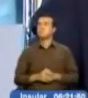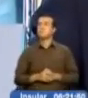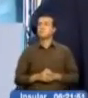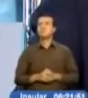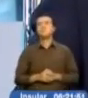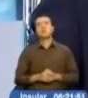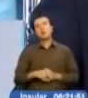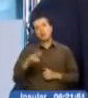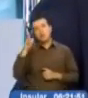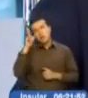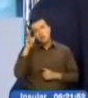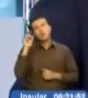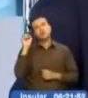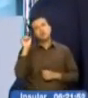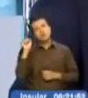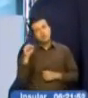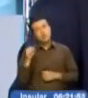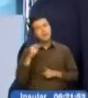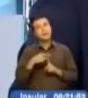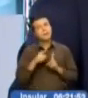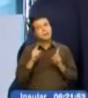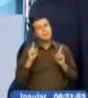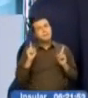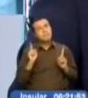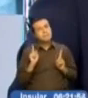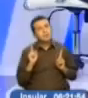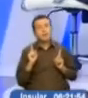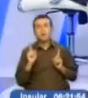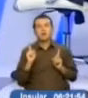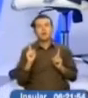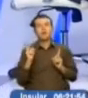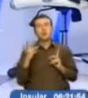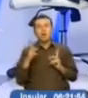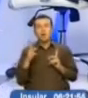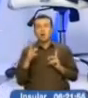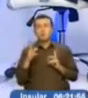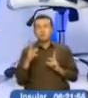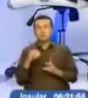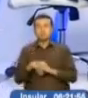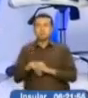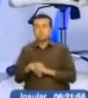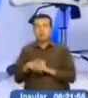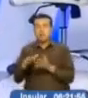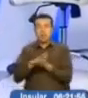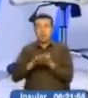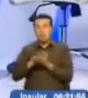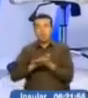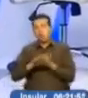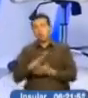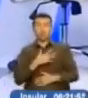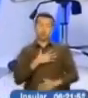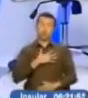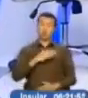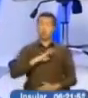sea, creo que los hay, pero todavía, digamos, están muy infiltrados precisamente por esta misma lógica moralizante. Que, digamos, uno de los problemas